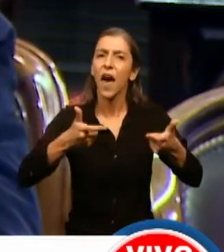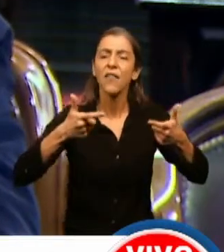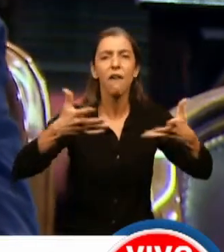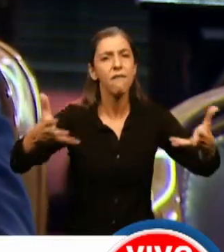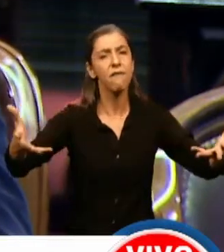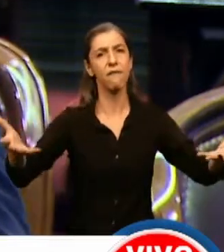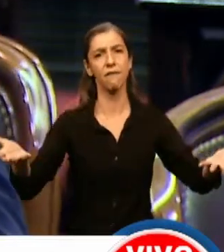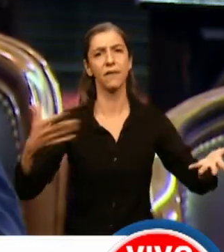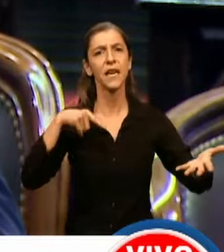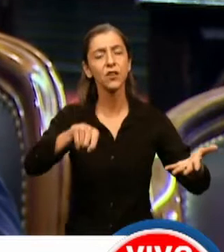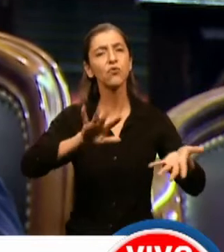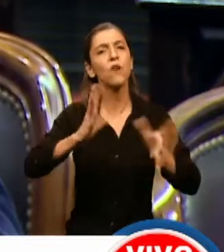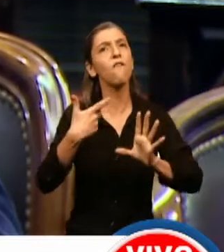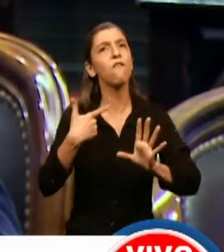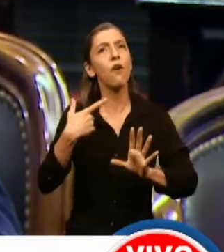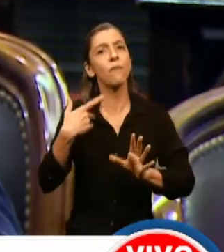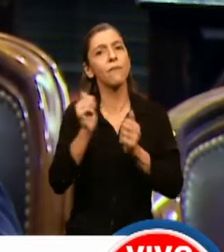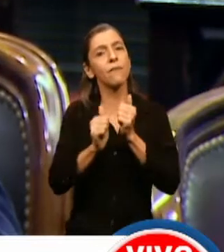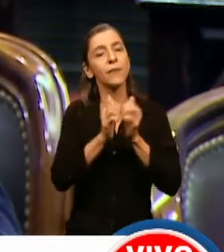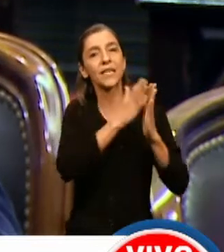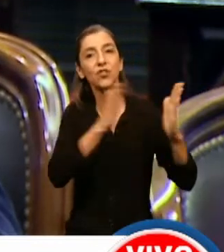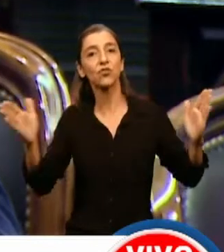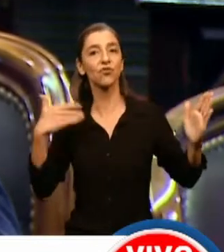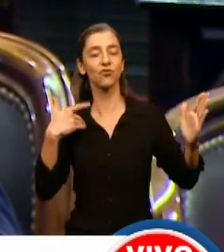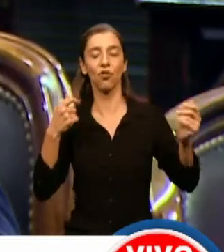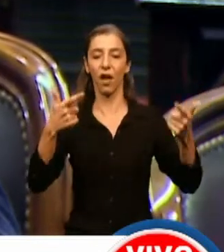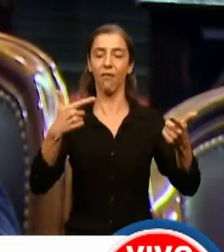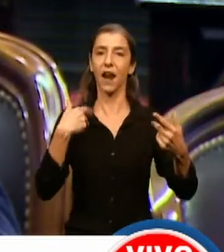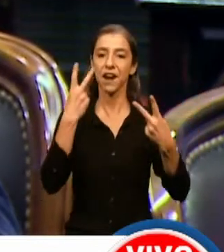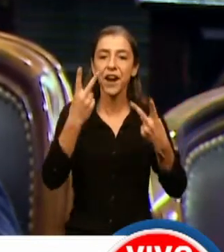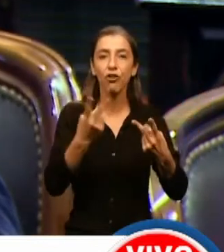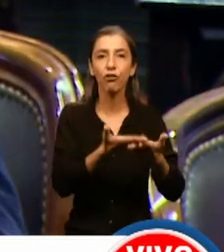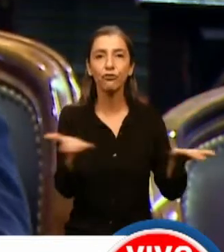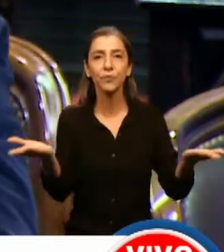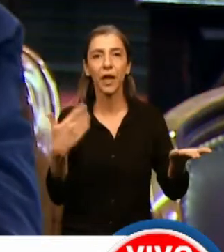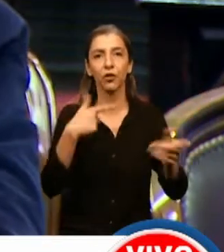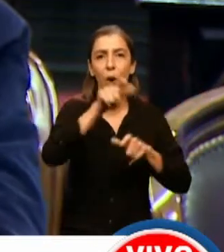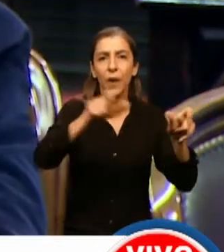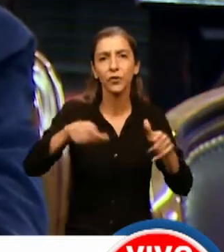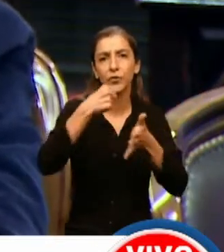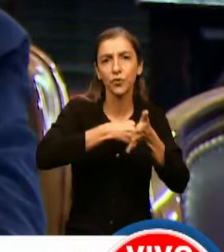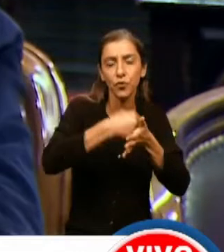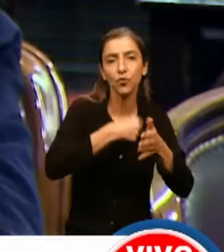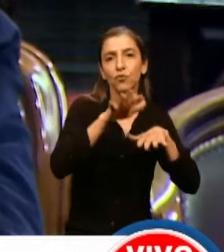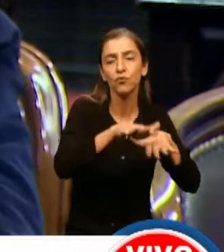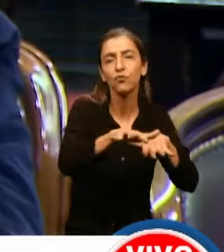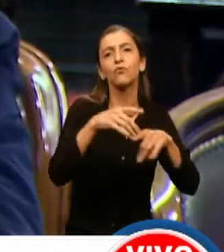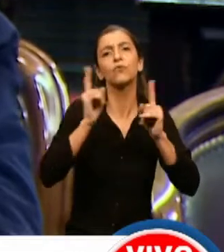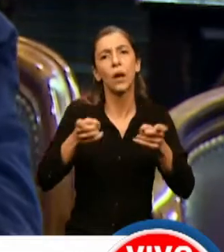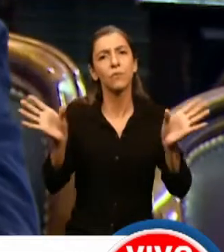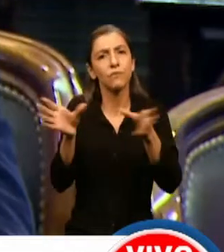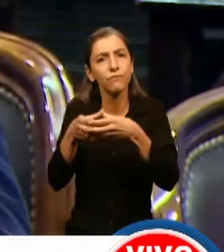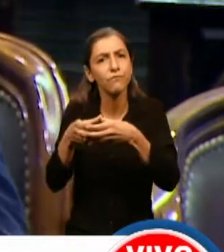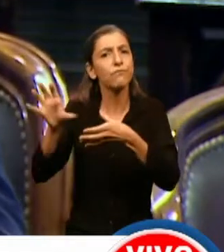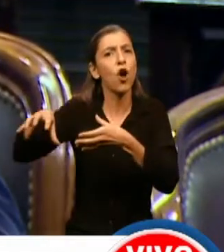un reconocimiento histórico a los y las organizaciones, a los y las activistas que estuvieron y